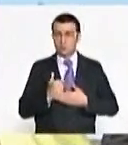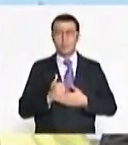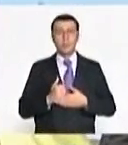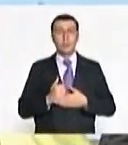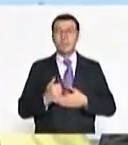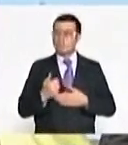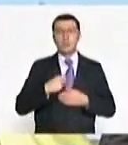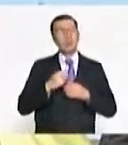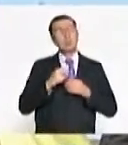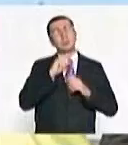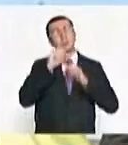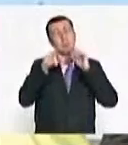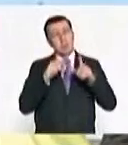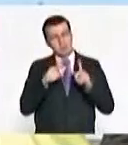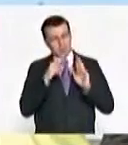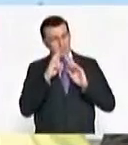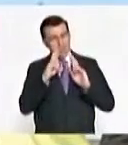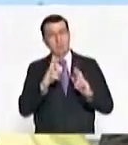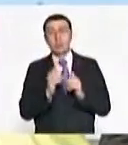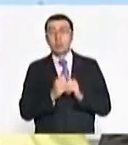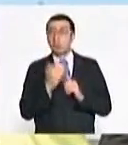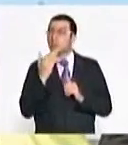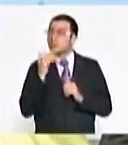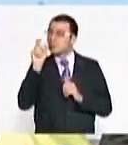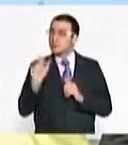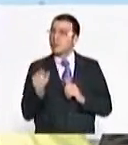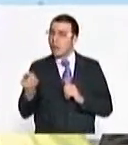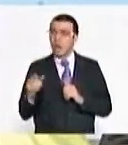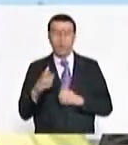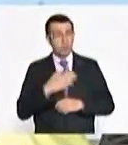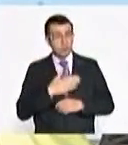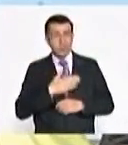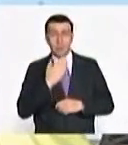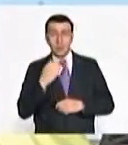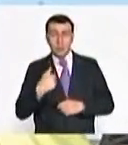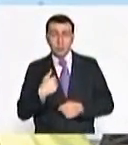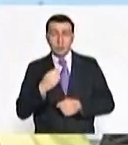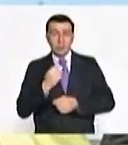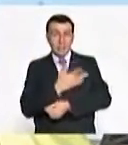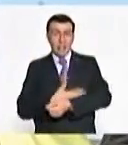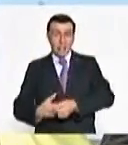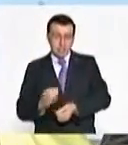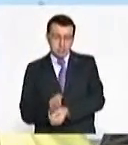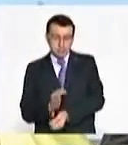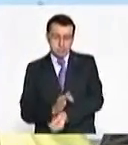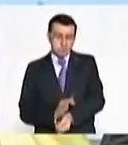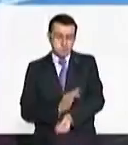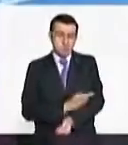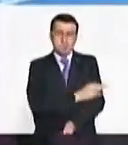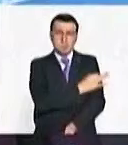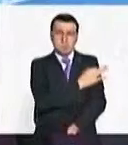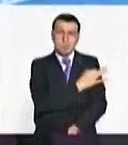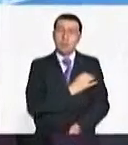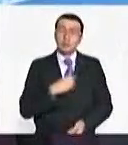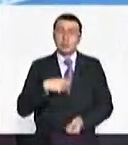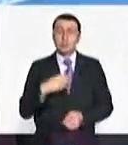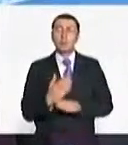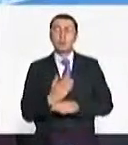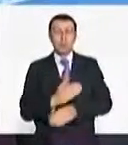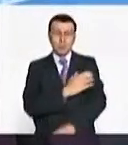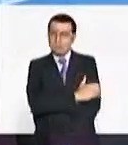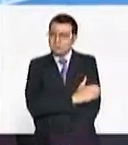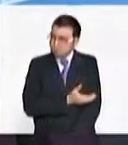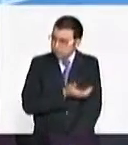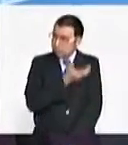consulta. Entonces la gente dice, ¿lo puedo tomar si estoy anticoagulado o tengo problemas de hipertensión? Bueno, como siempre